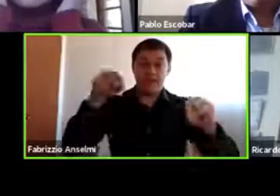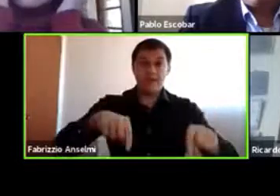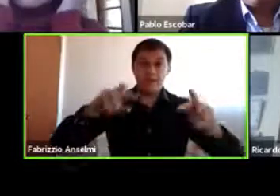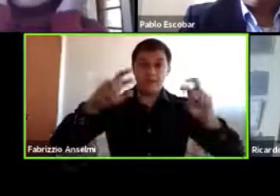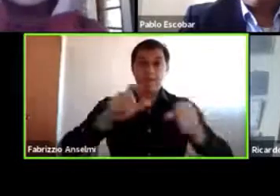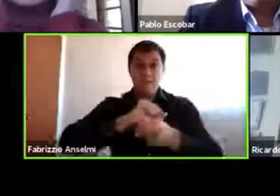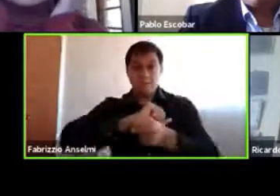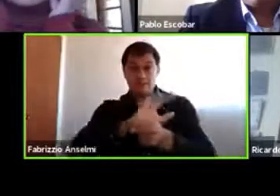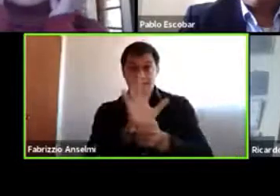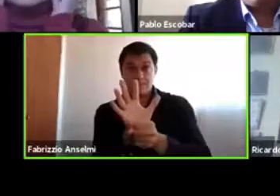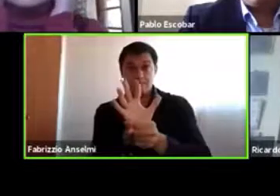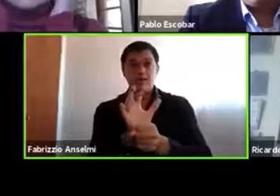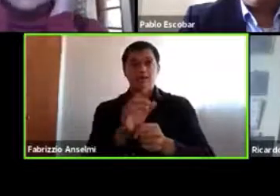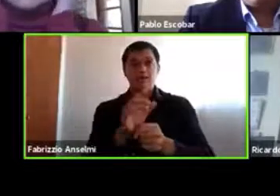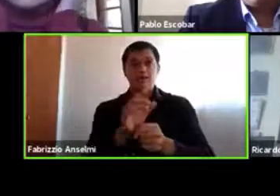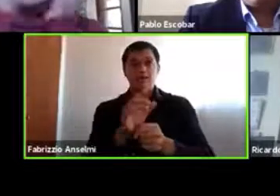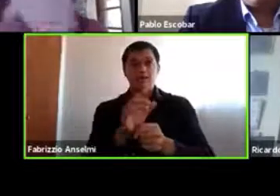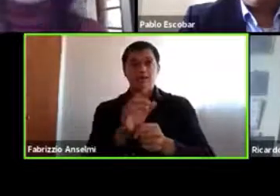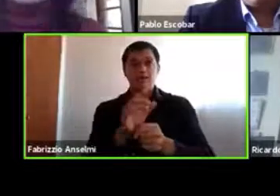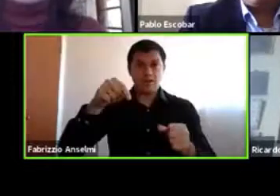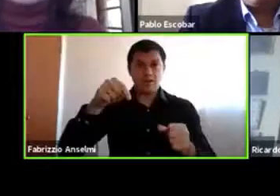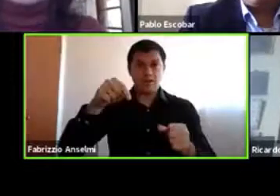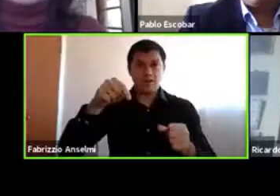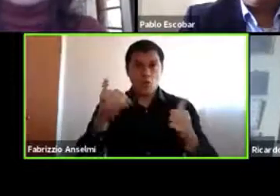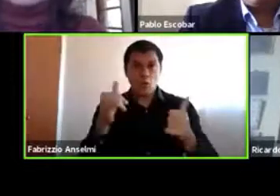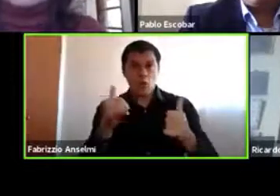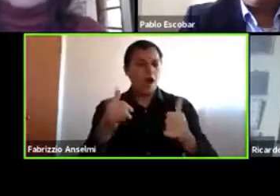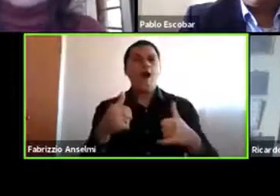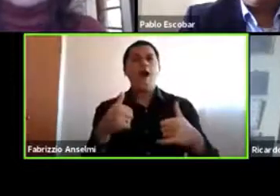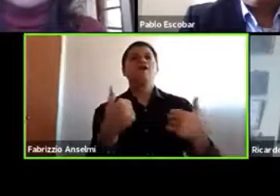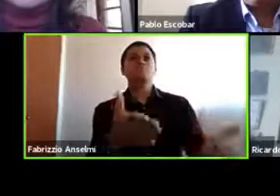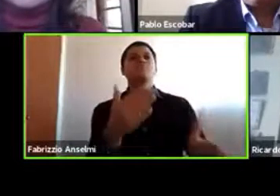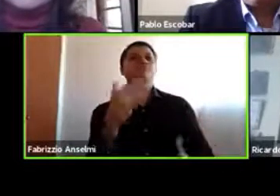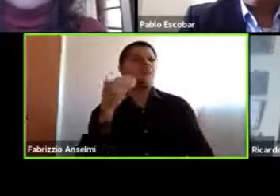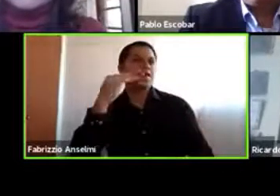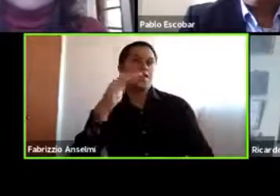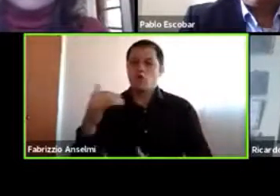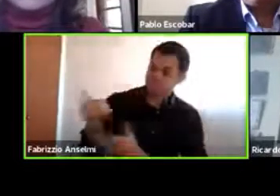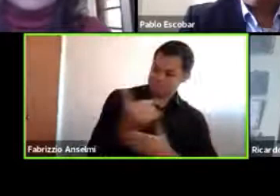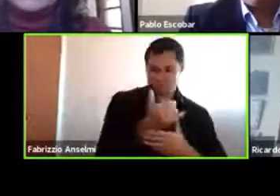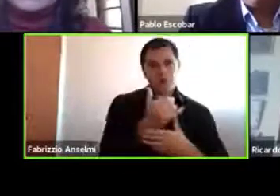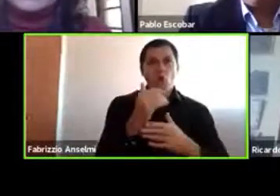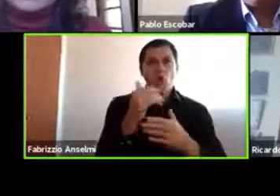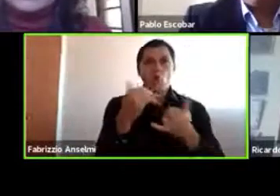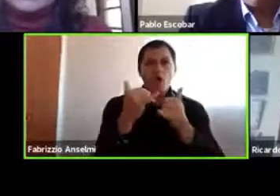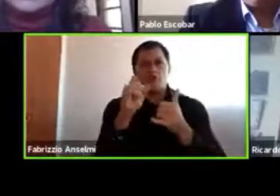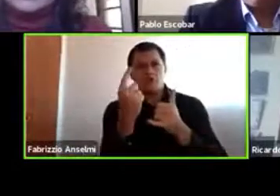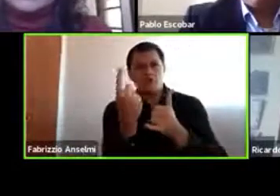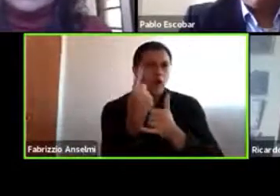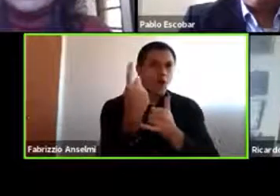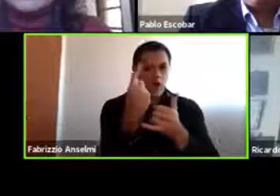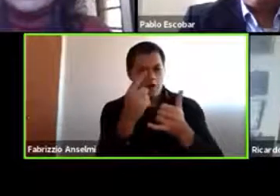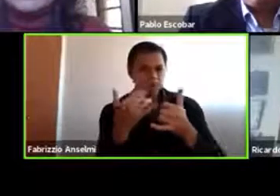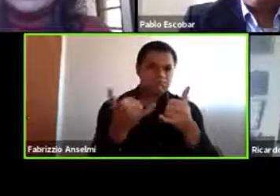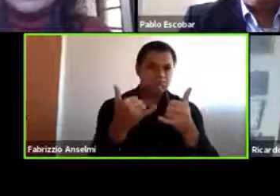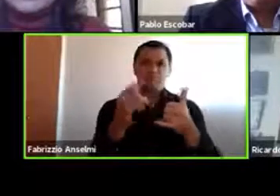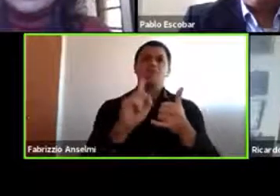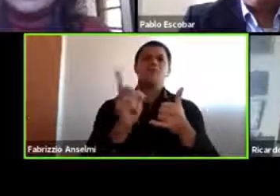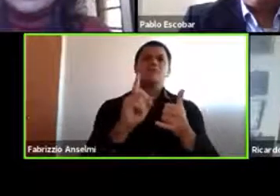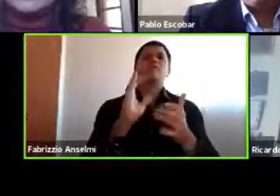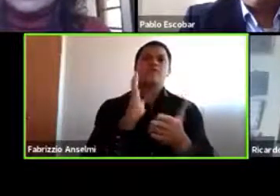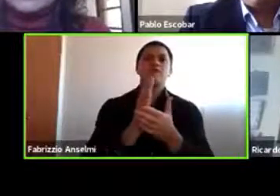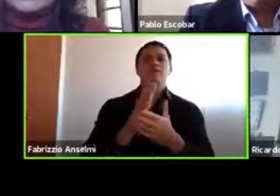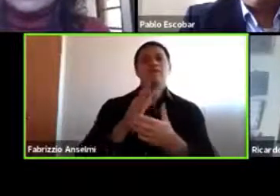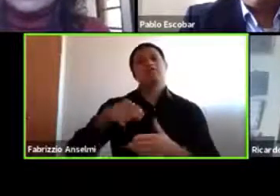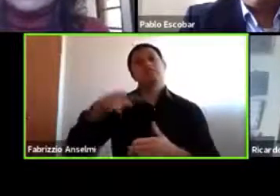juego para dejar que los niños jueguen solos, este es un juego que idealmente tiene que ser acompañado por un hermano más grande que